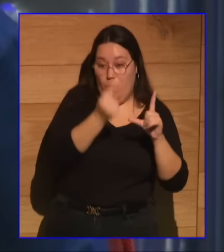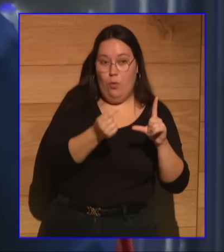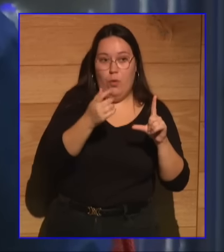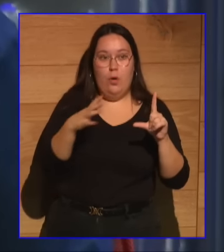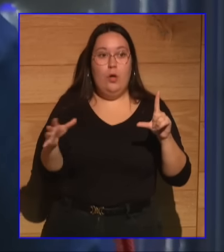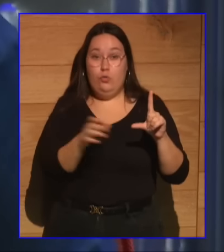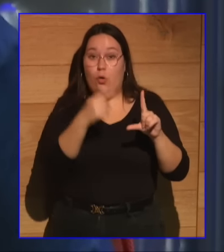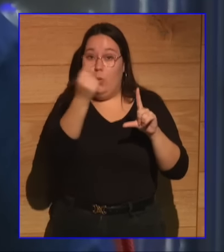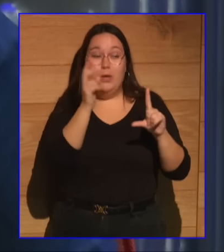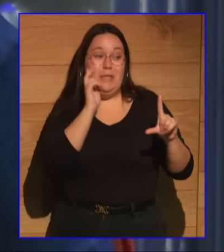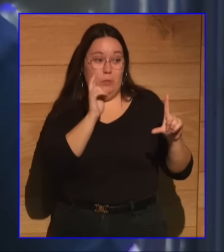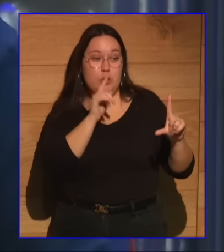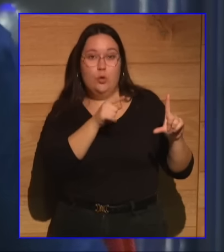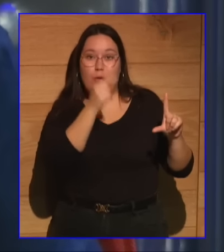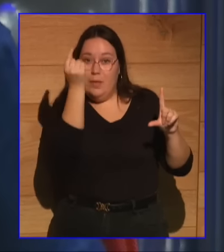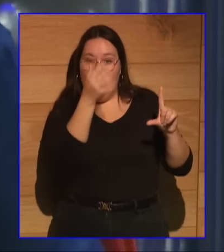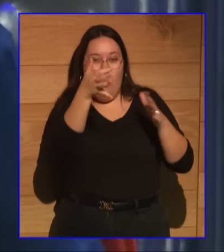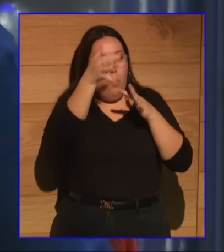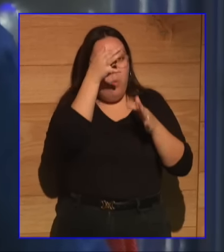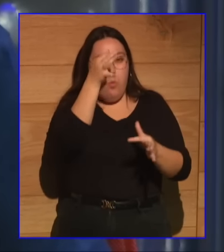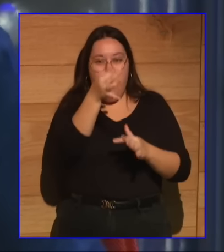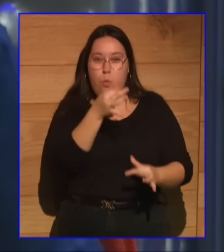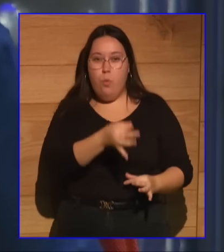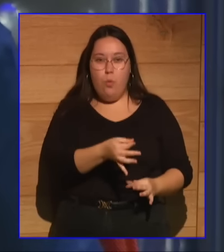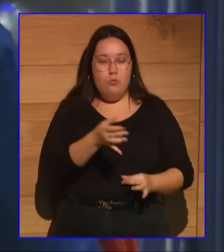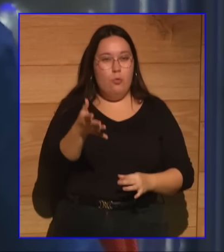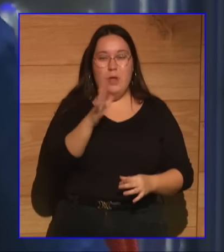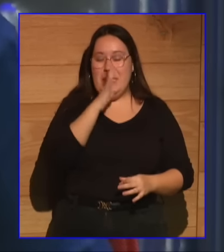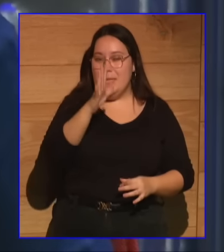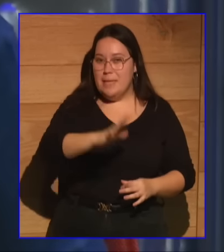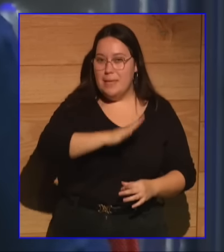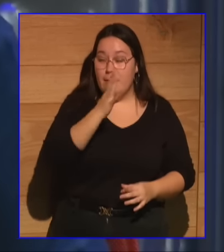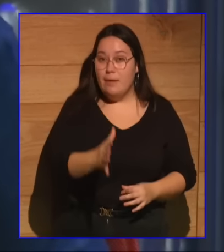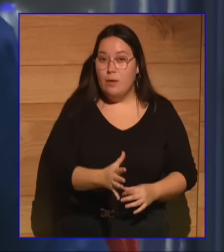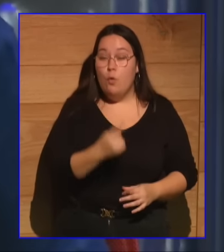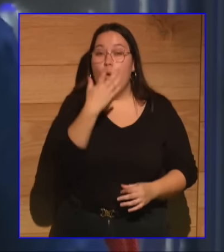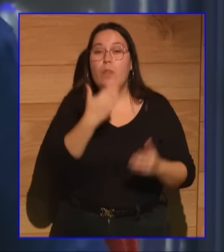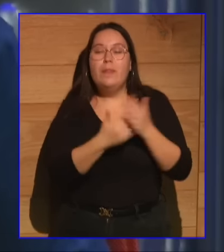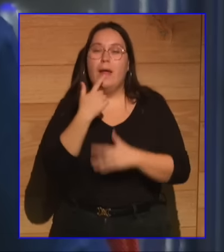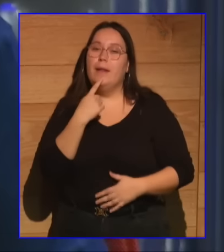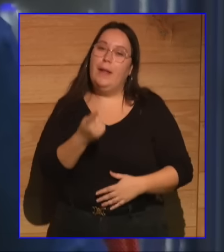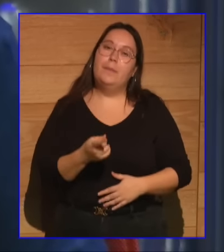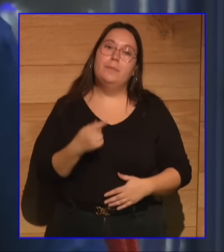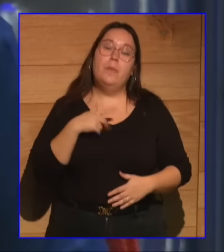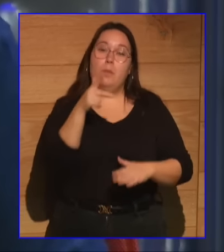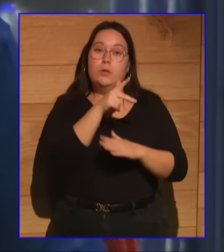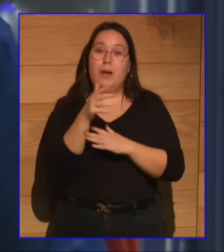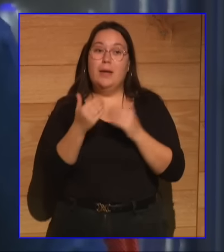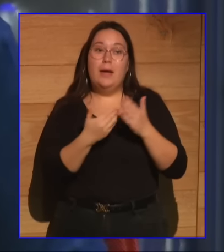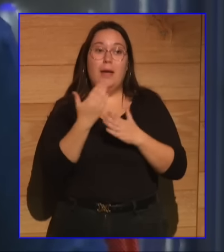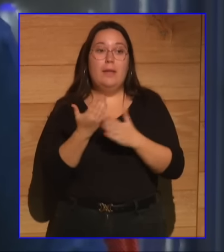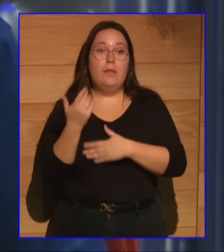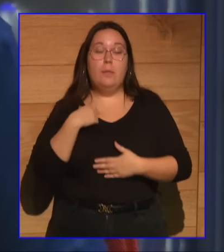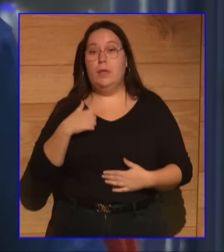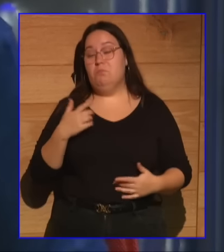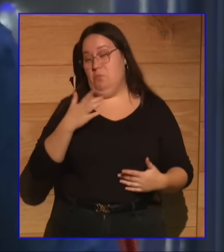mundo que ha visto esos dibujos, son detalladísimos y absolutamente increíbles. Que llegue un día y diga, vamos a rodar cada día lo que se